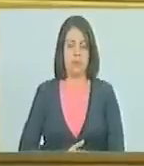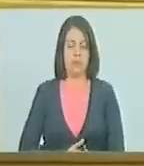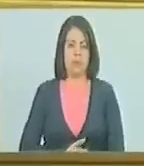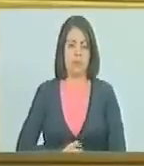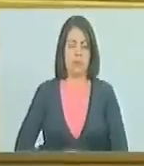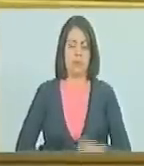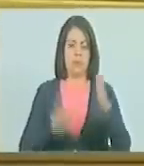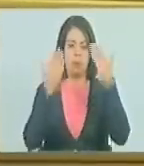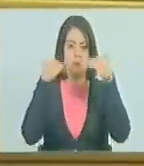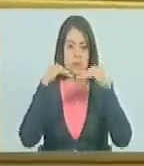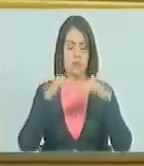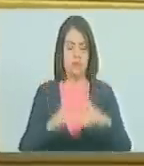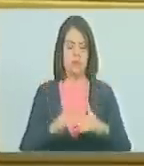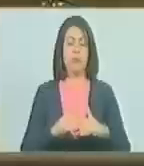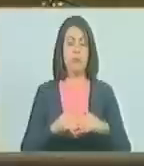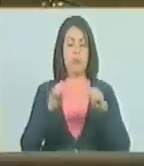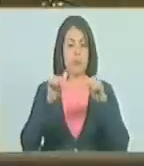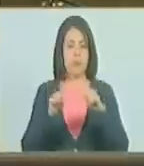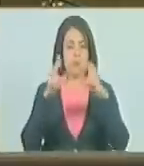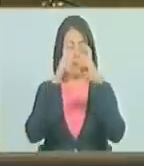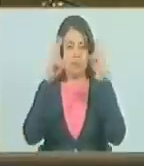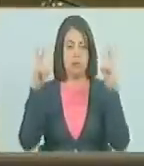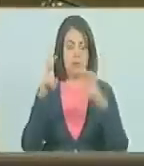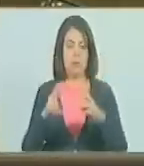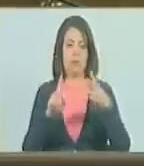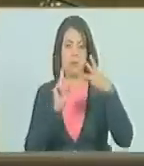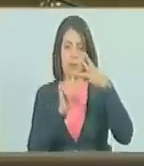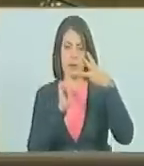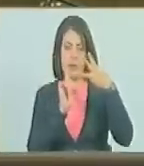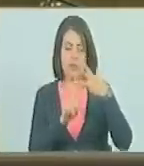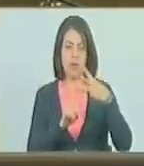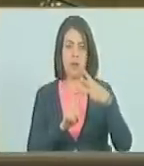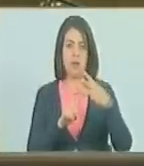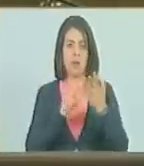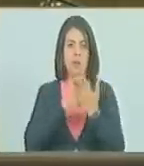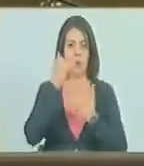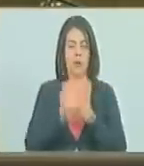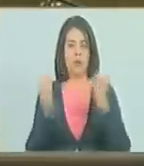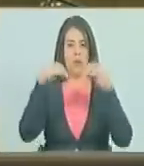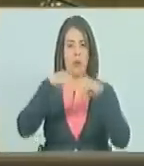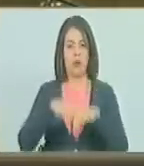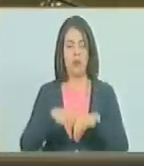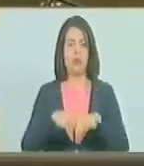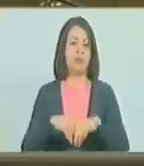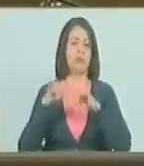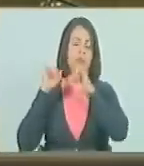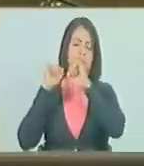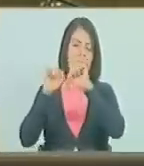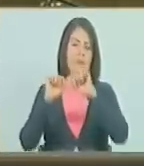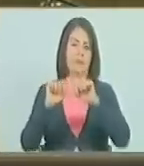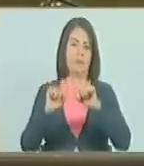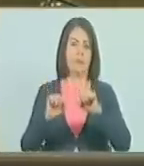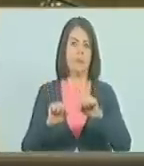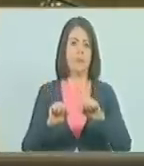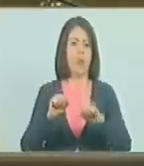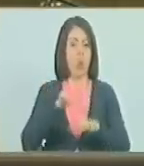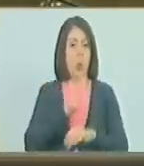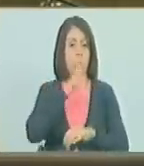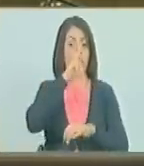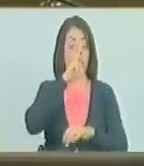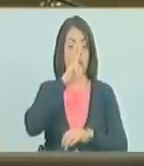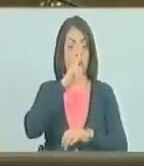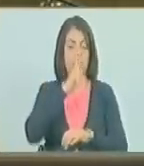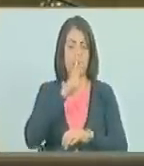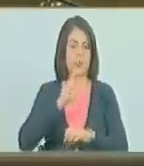Siguiente punto del orden del día, ciudadana secretaria. Punto número 3, proyecto de acuerdo en repudio a las nefastas